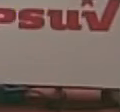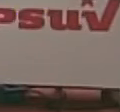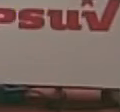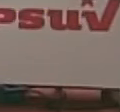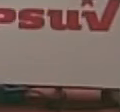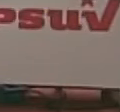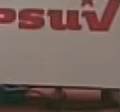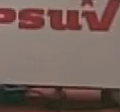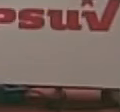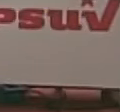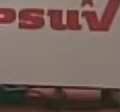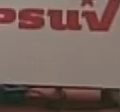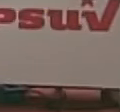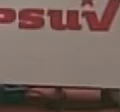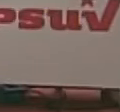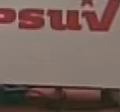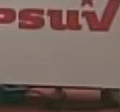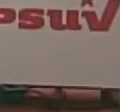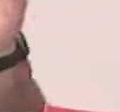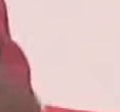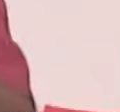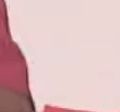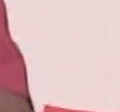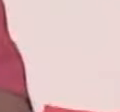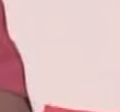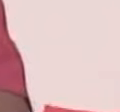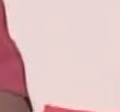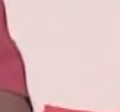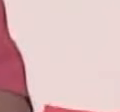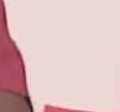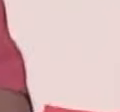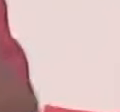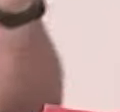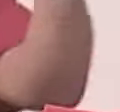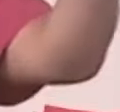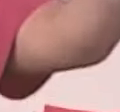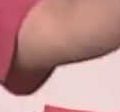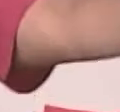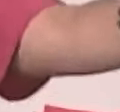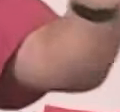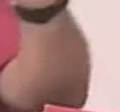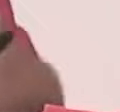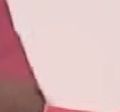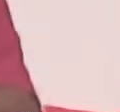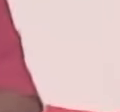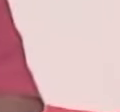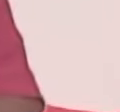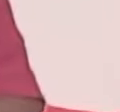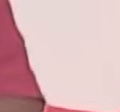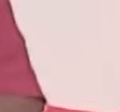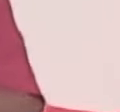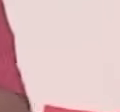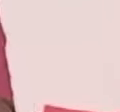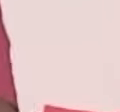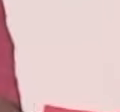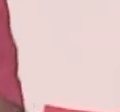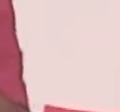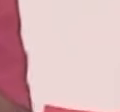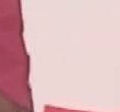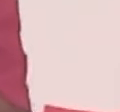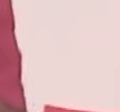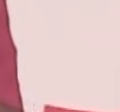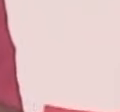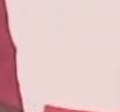Recuerden Capriles, cuando perdió la elección presidencial. Descarguen, llamó, ¿dónde está Capriles